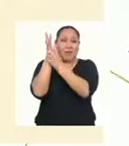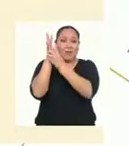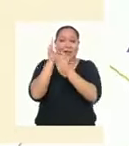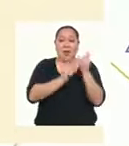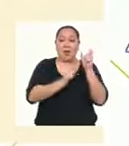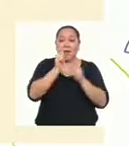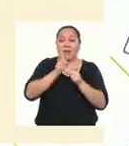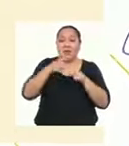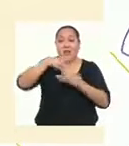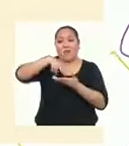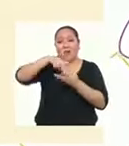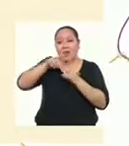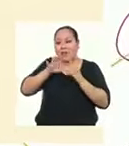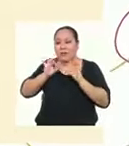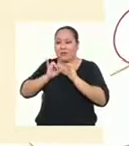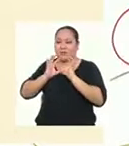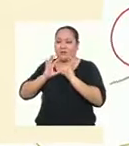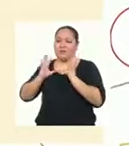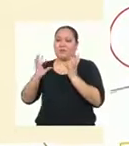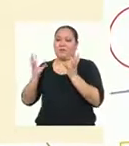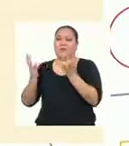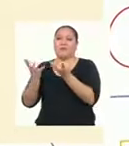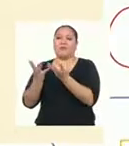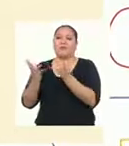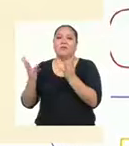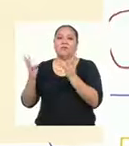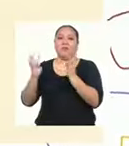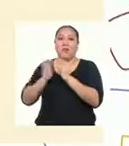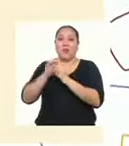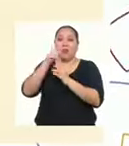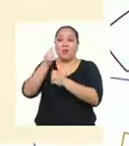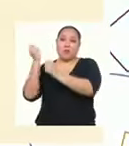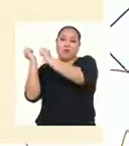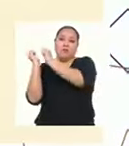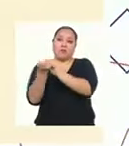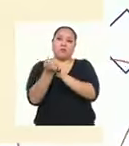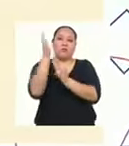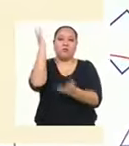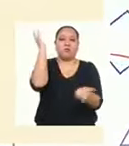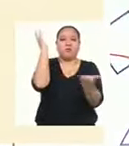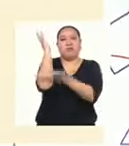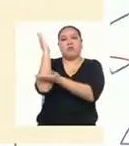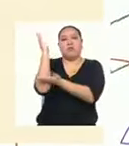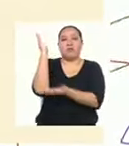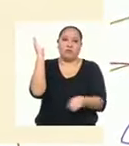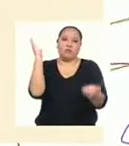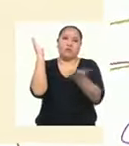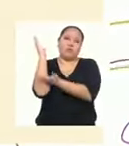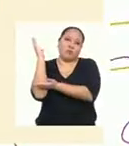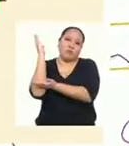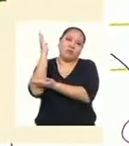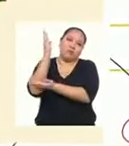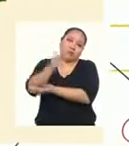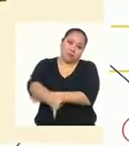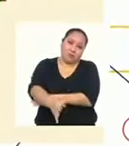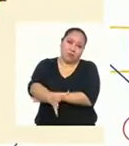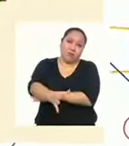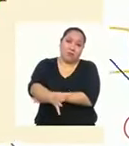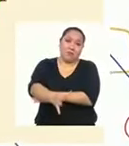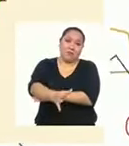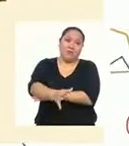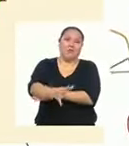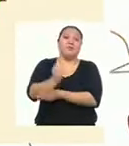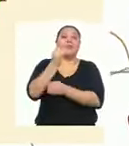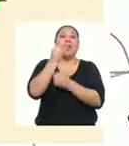participantes bailan alrededor del árbol y con un machete van dándole hasta que finalmente caen. En